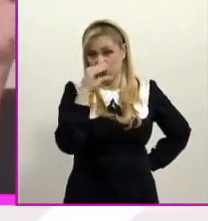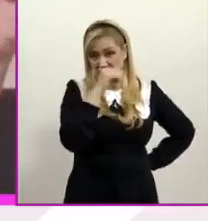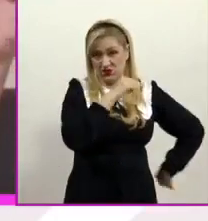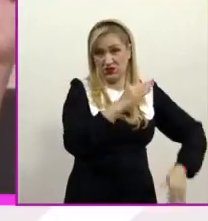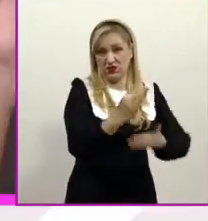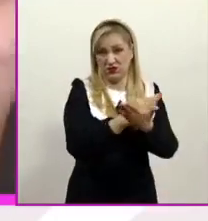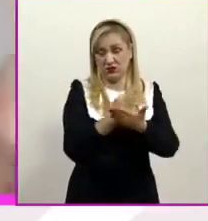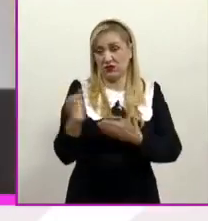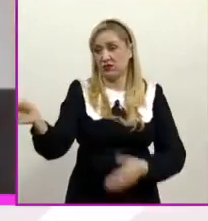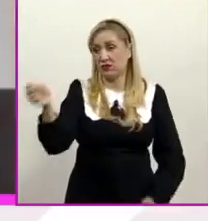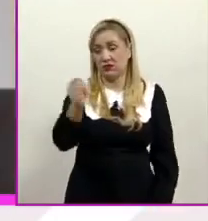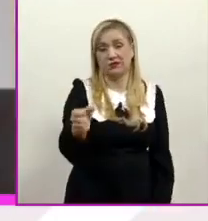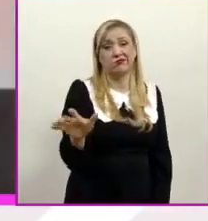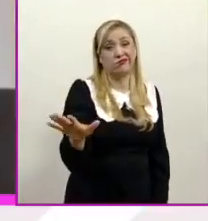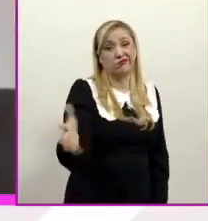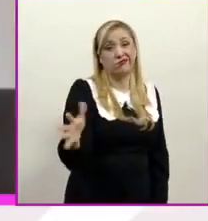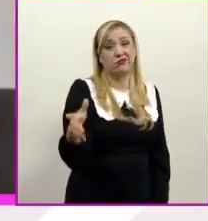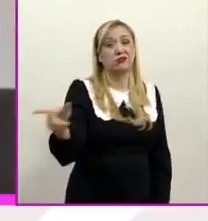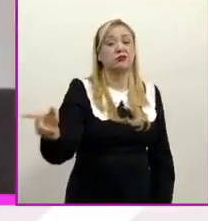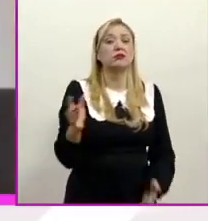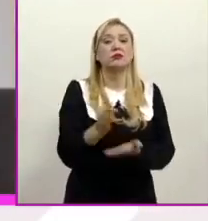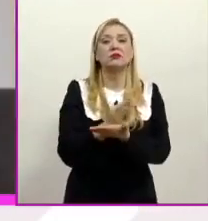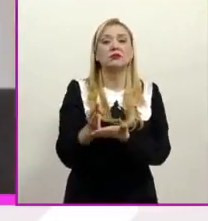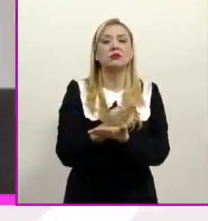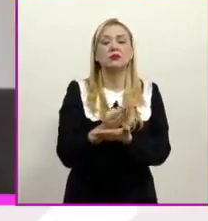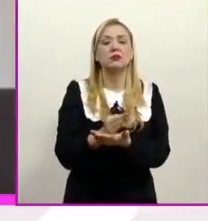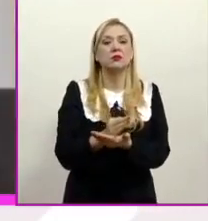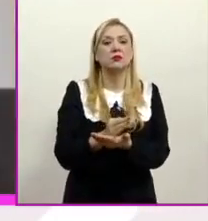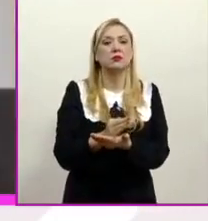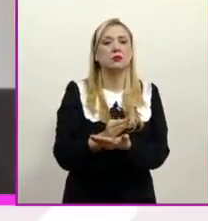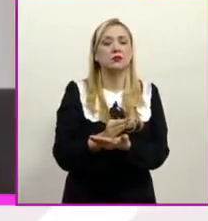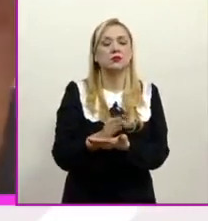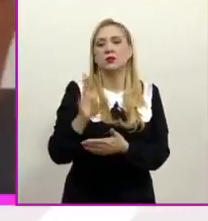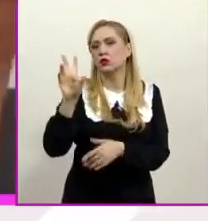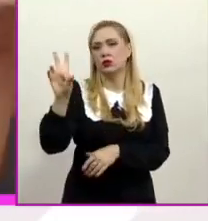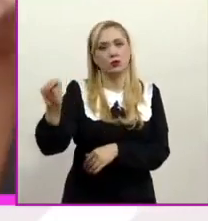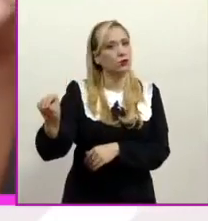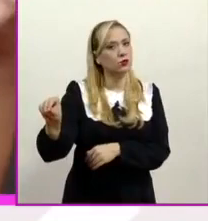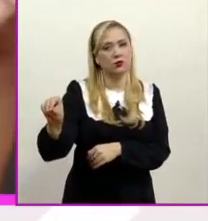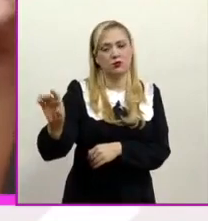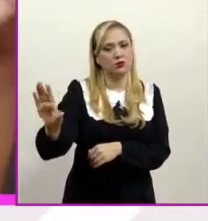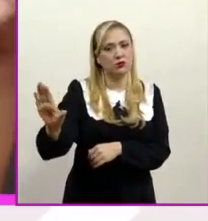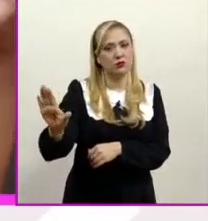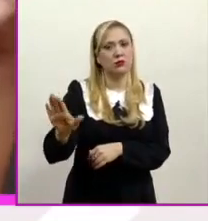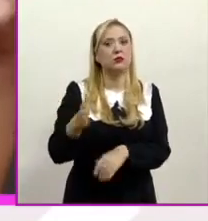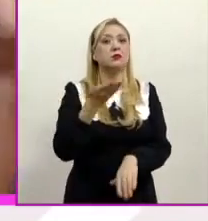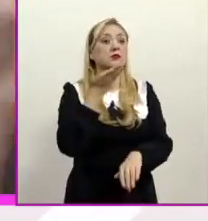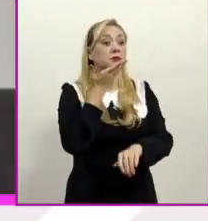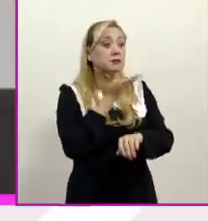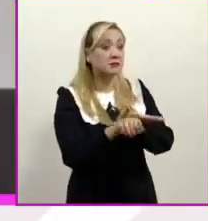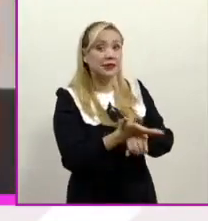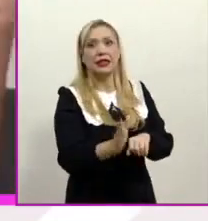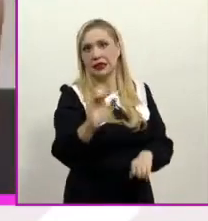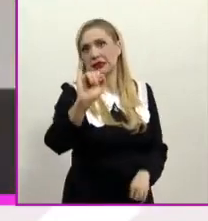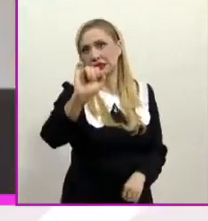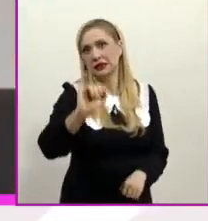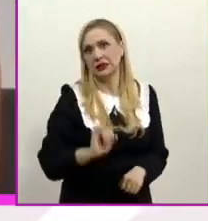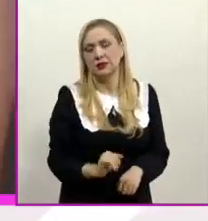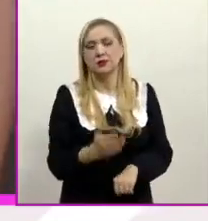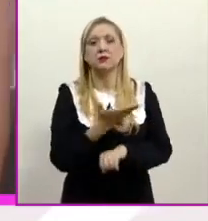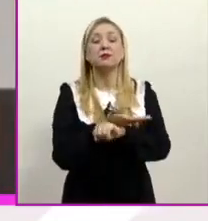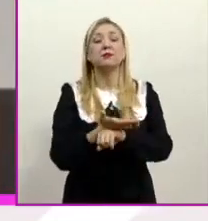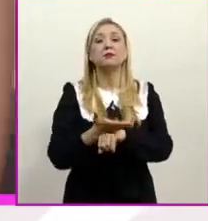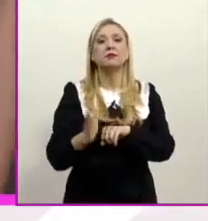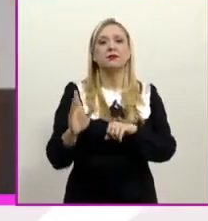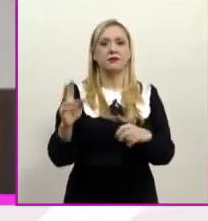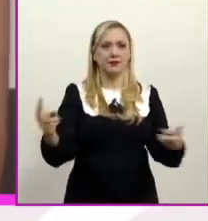actúa regular, al actor prieto no se le va a permitir, pero al actor blanco sí, porque el actor blanco les